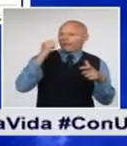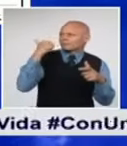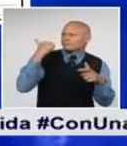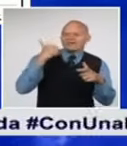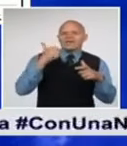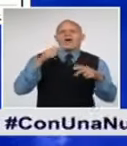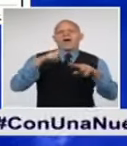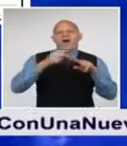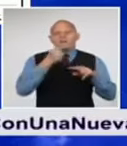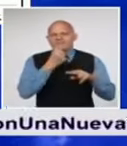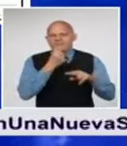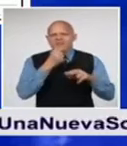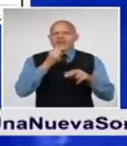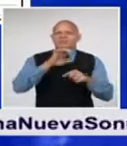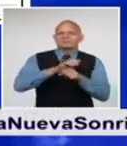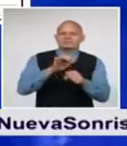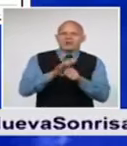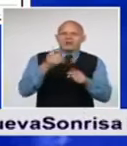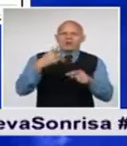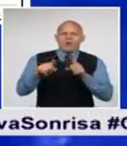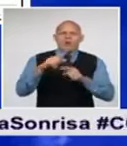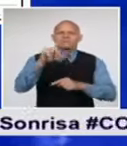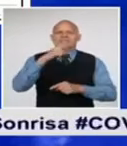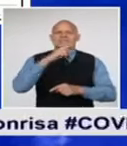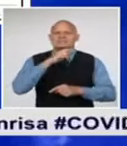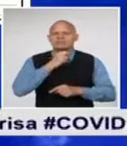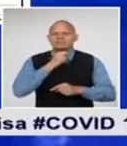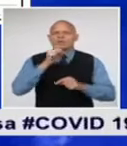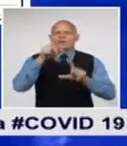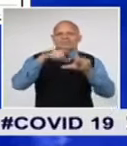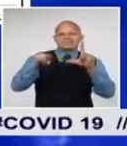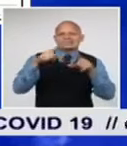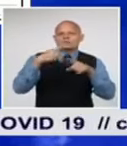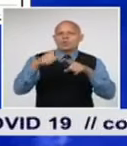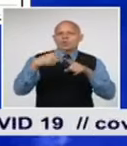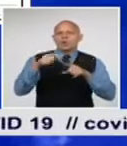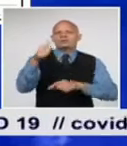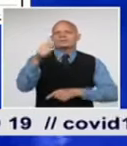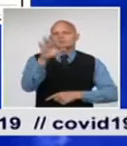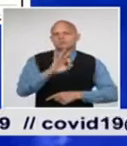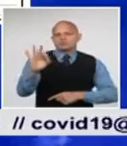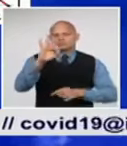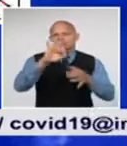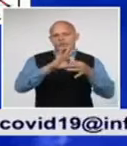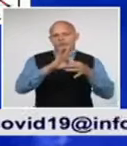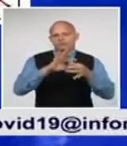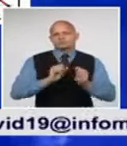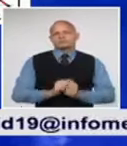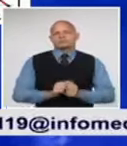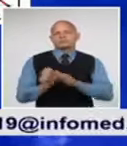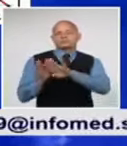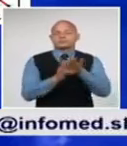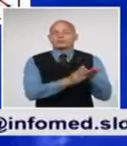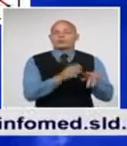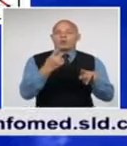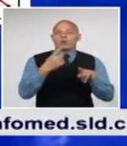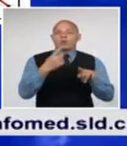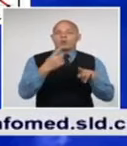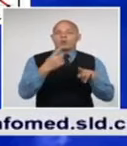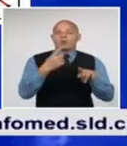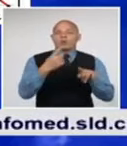Naranjo, Centro Habana, Guanabacoa y 10 de octubre. Matanzas, la segunda tasa más